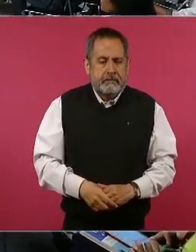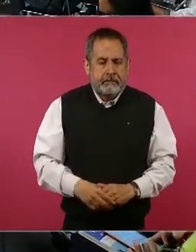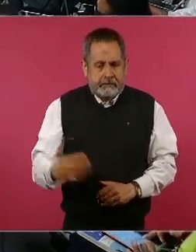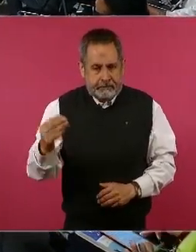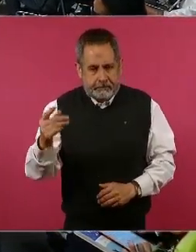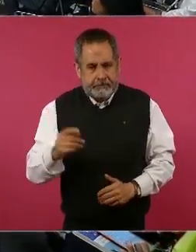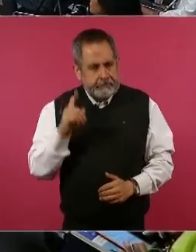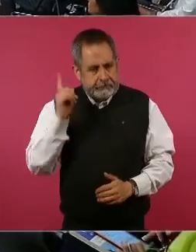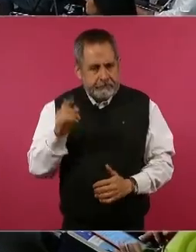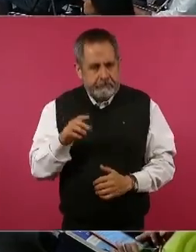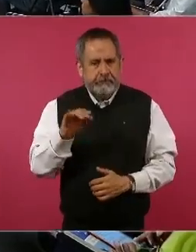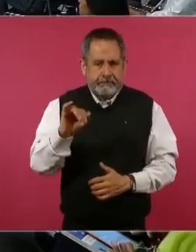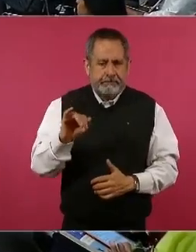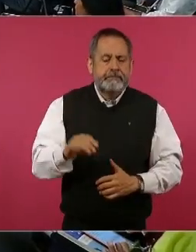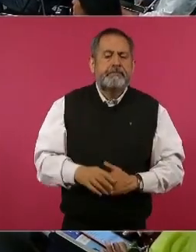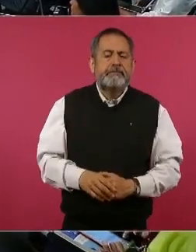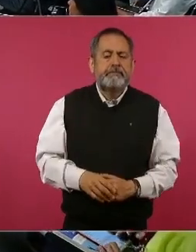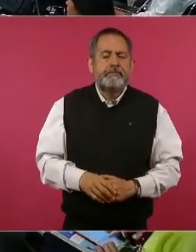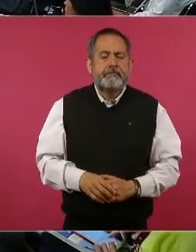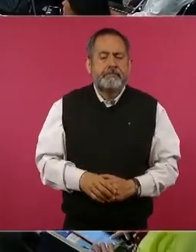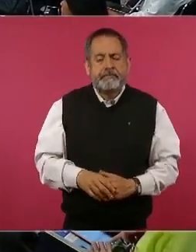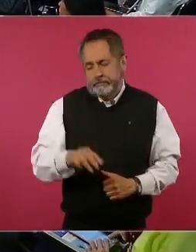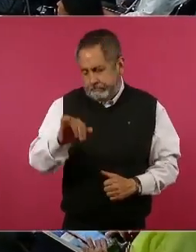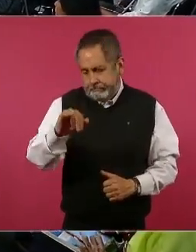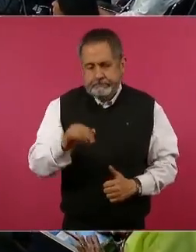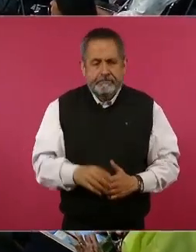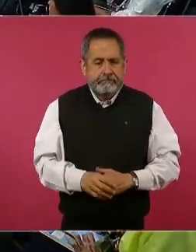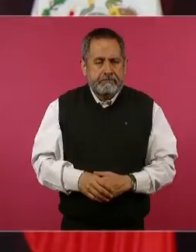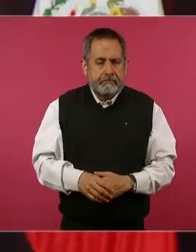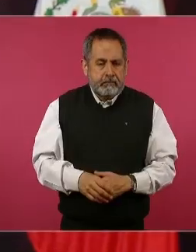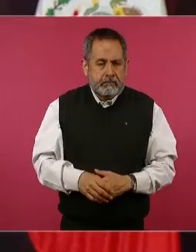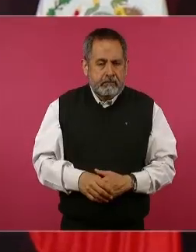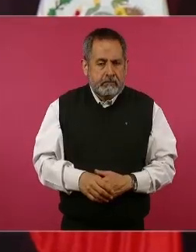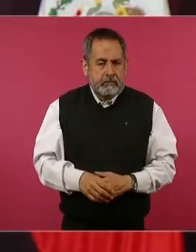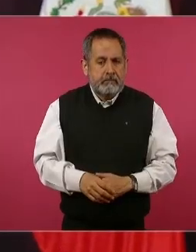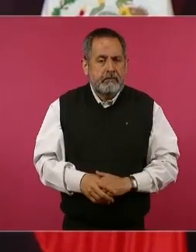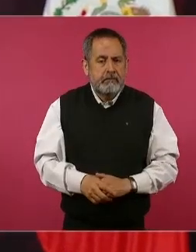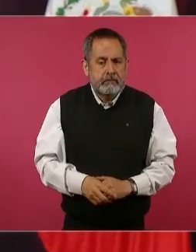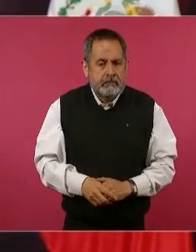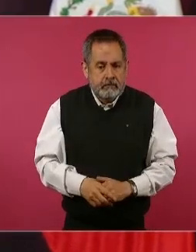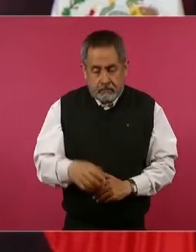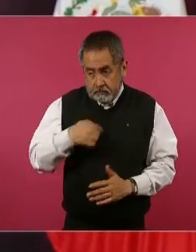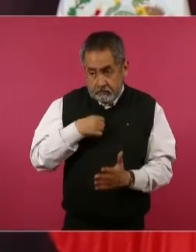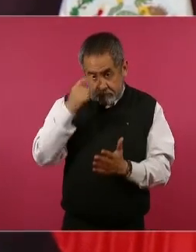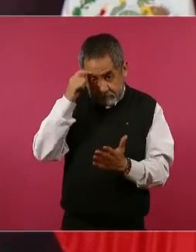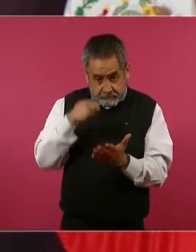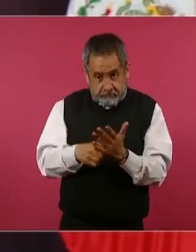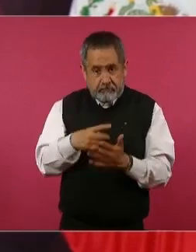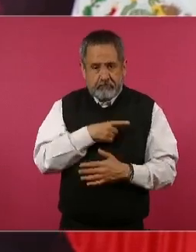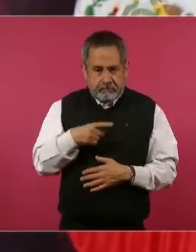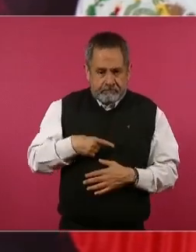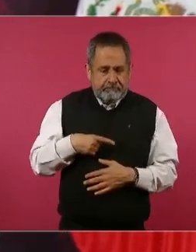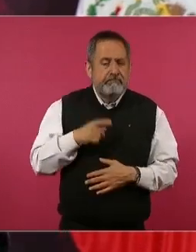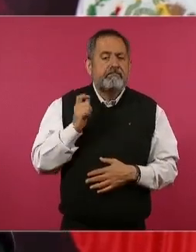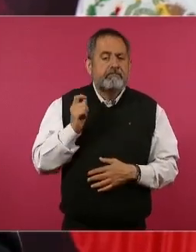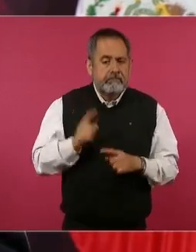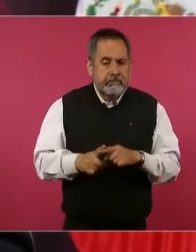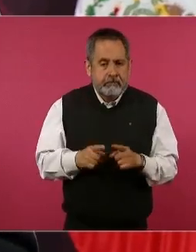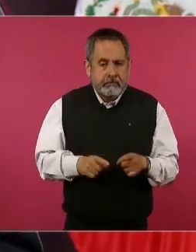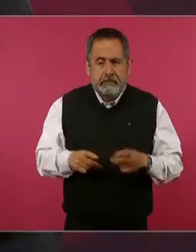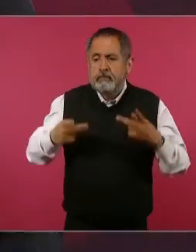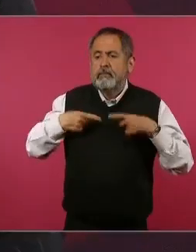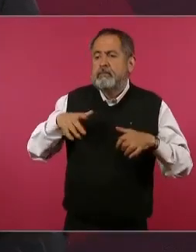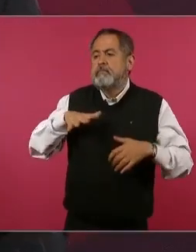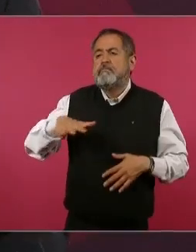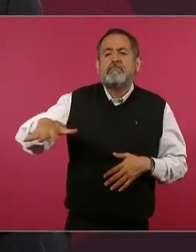sí, lo irreductible sería la elección. Sí, lo que yo sí creo que debe de sostenerse es que sea el pueblo